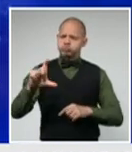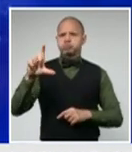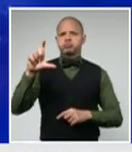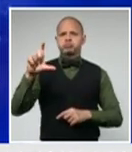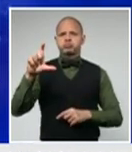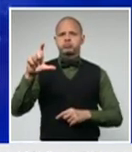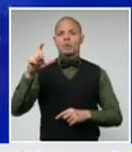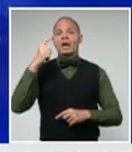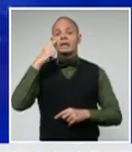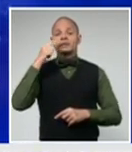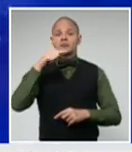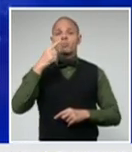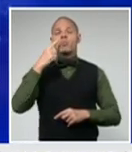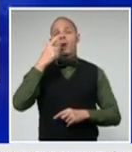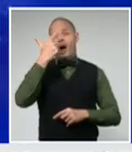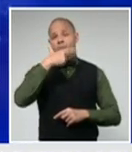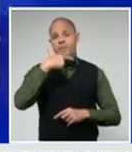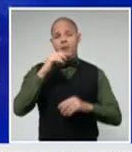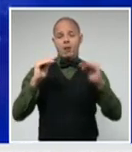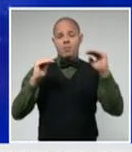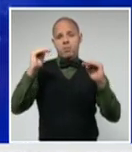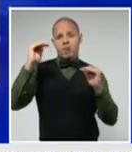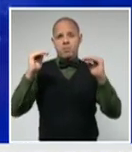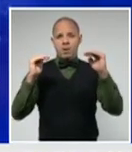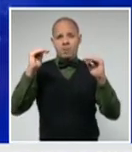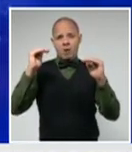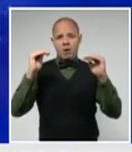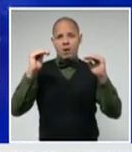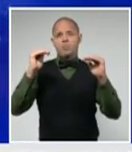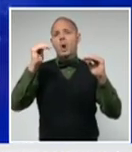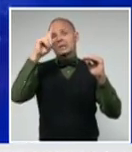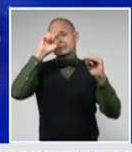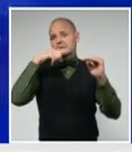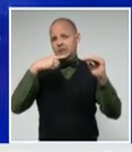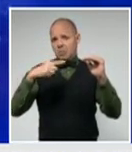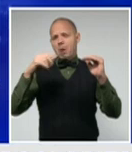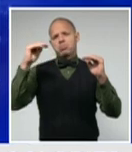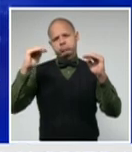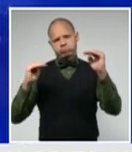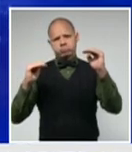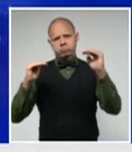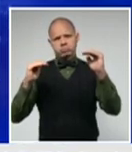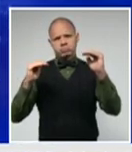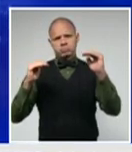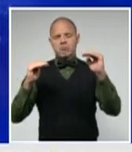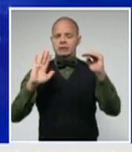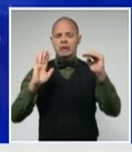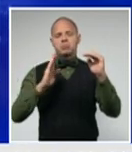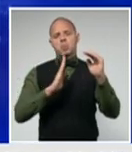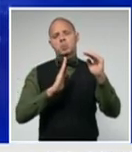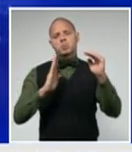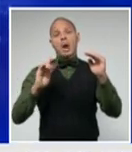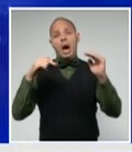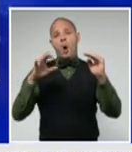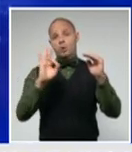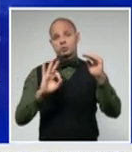mes de abril de este año. Ya en octubre, ese es el promedio que vamos teniendo y